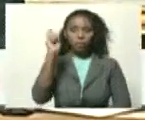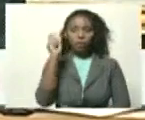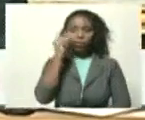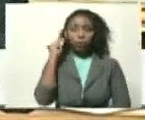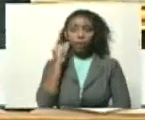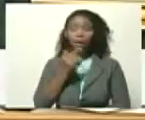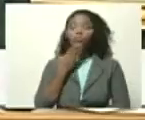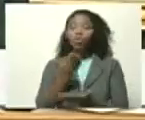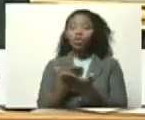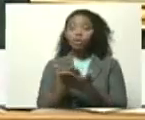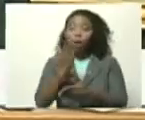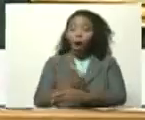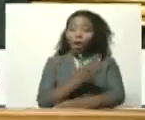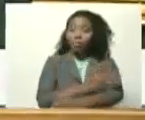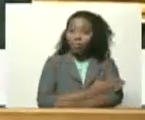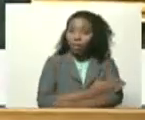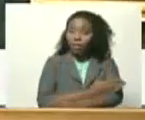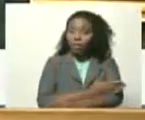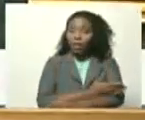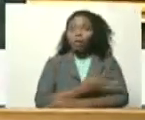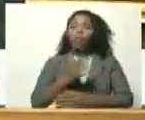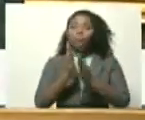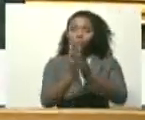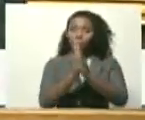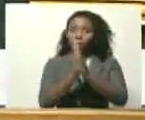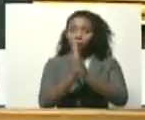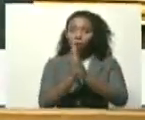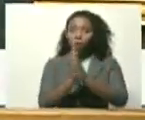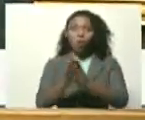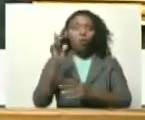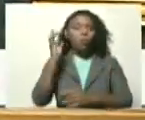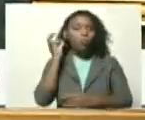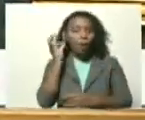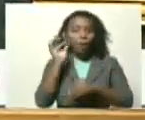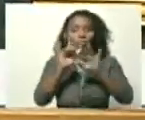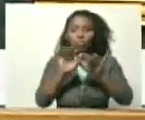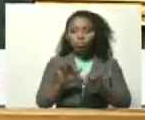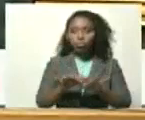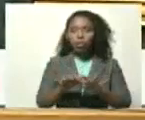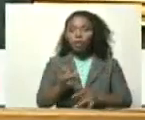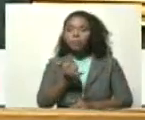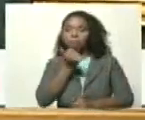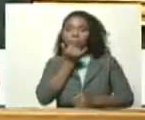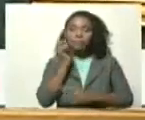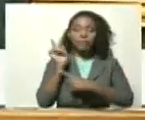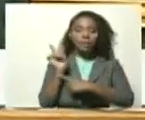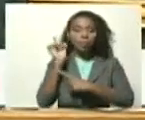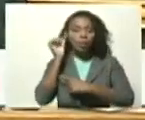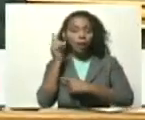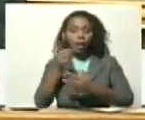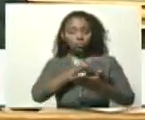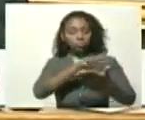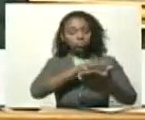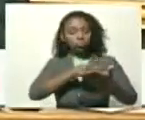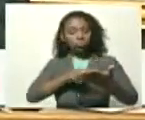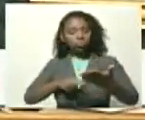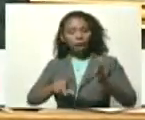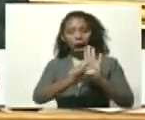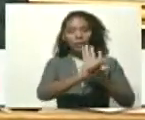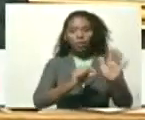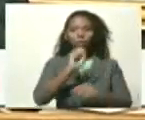han solicitado previamente, sírvase por favor, ciudadana secretaria accidental, dar lectura al